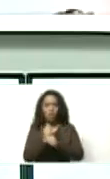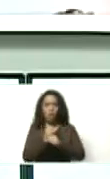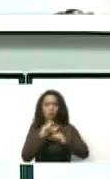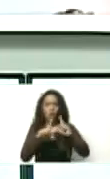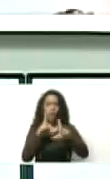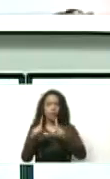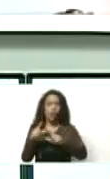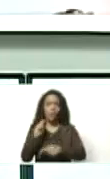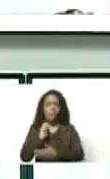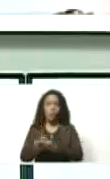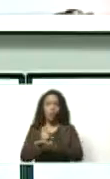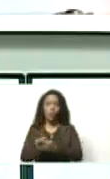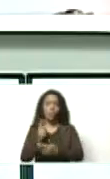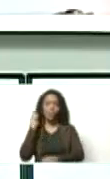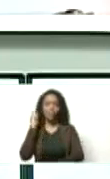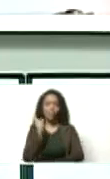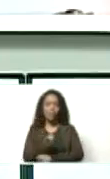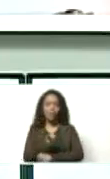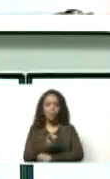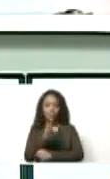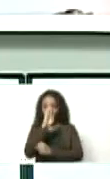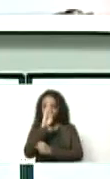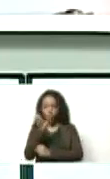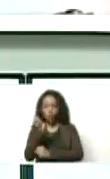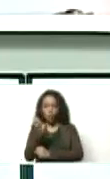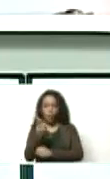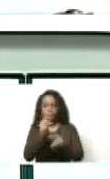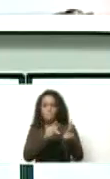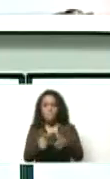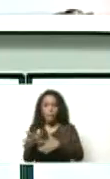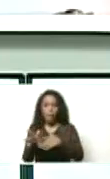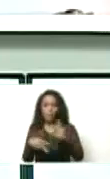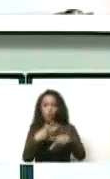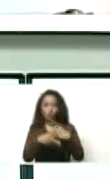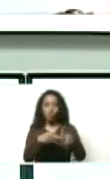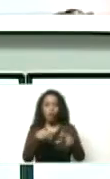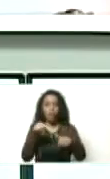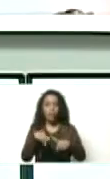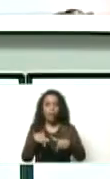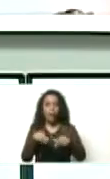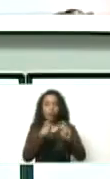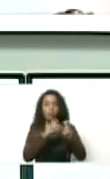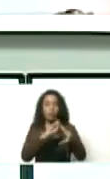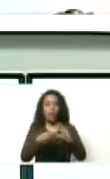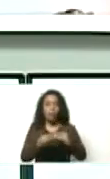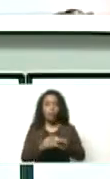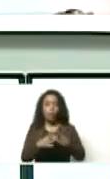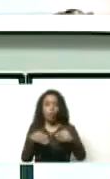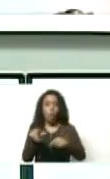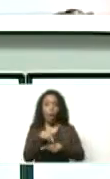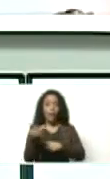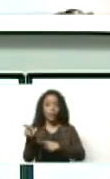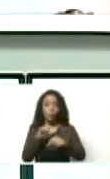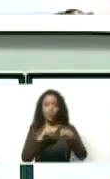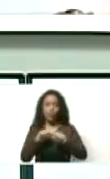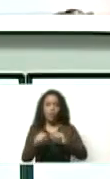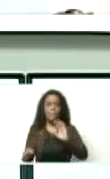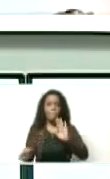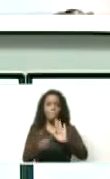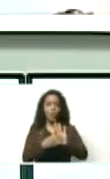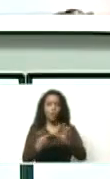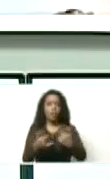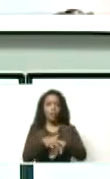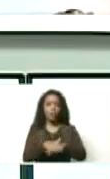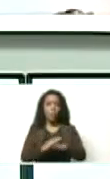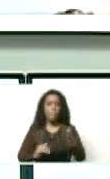logísticos y financieros deben dirigirse al plan productivo de los CLAP. Todas estas acciones enmarcadas en la integración